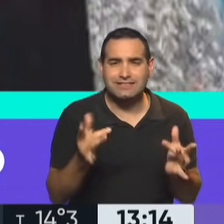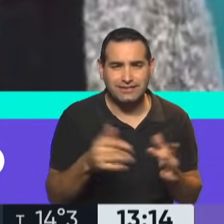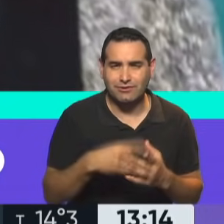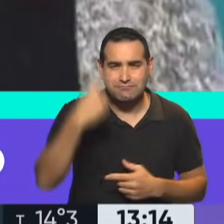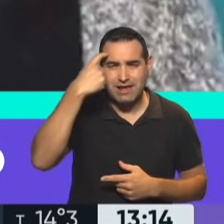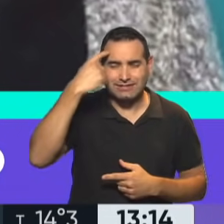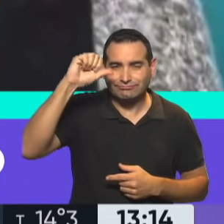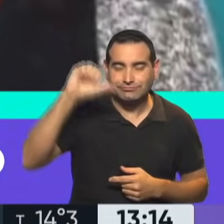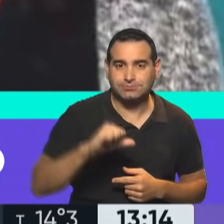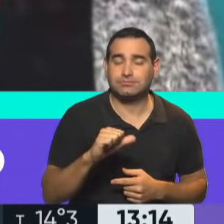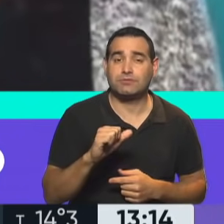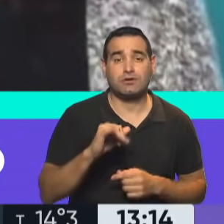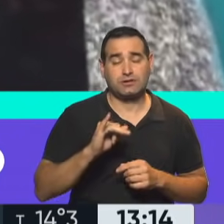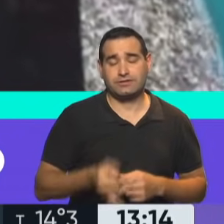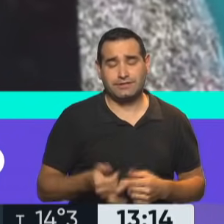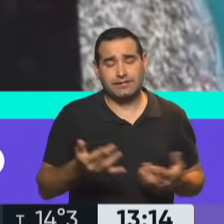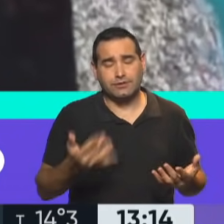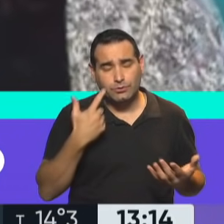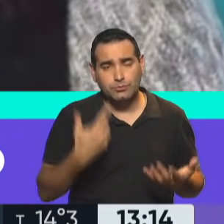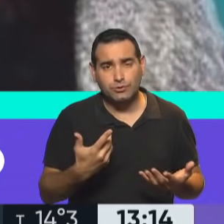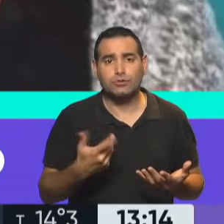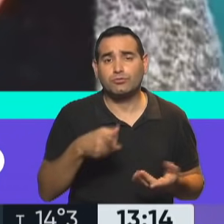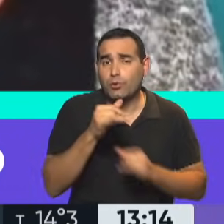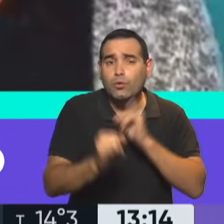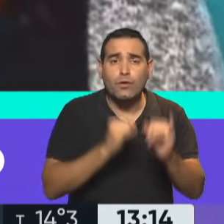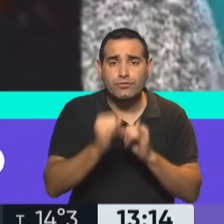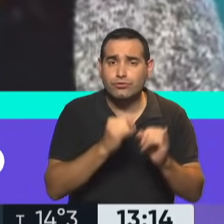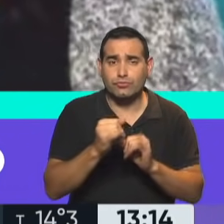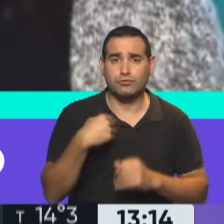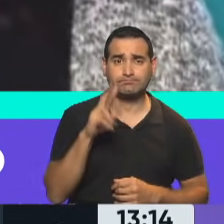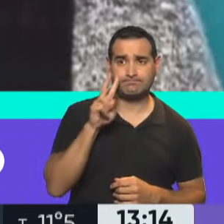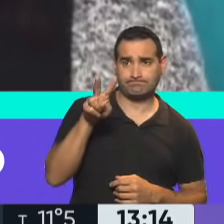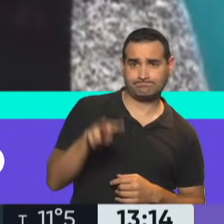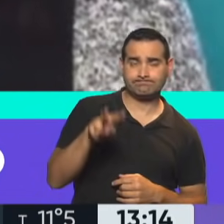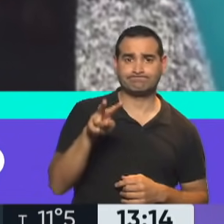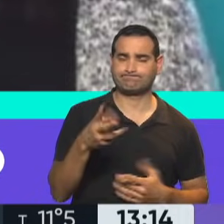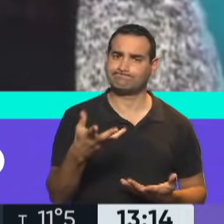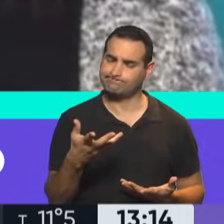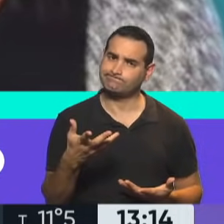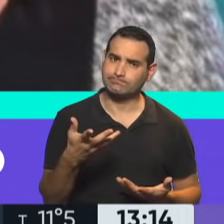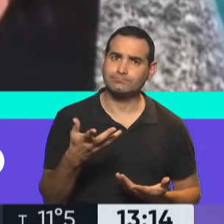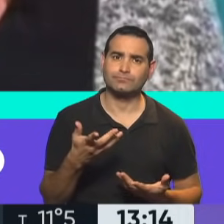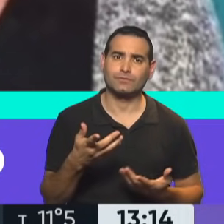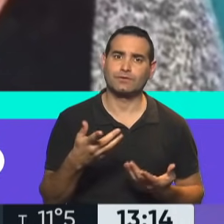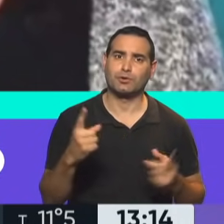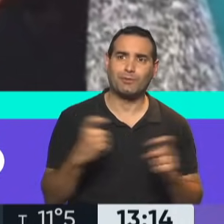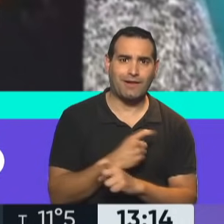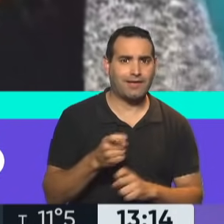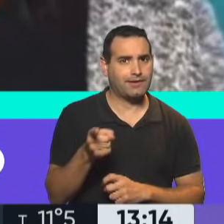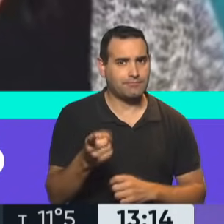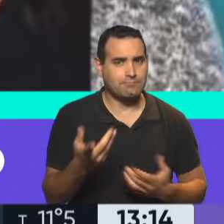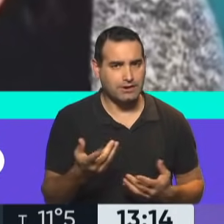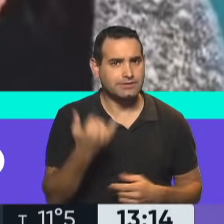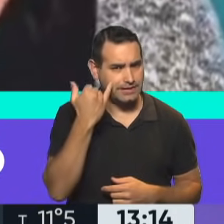psíquico, lo que sí no podemos es evitar de comentar lo que sí se ve, ¿no? Los daños colaterales de estos desbordes.